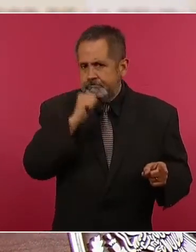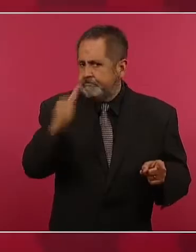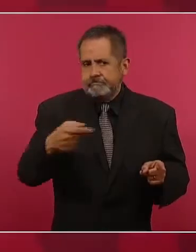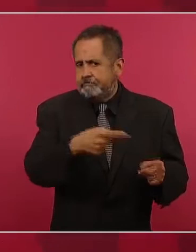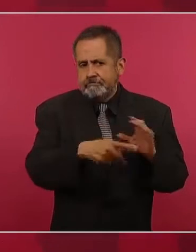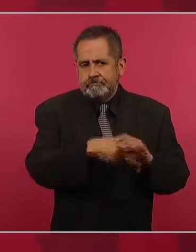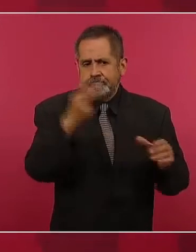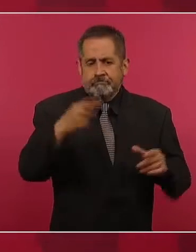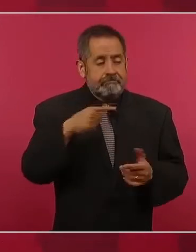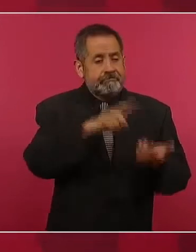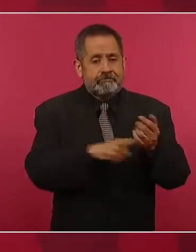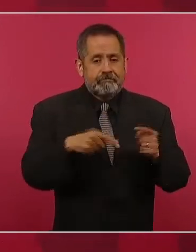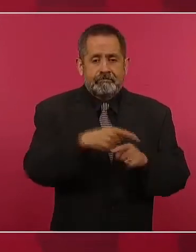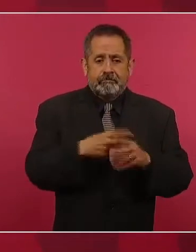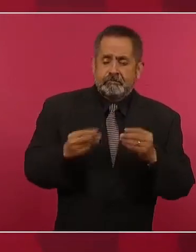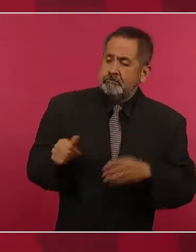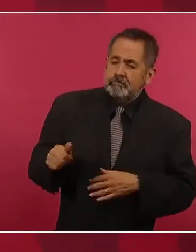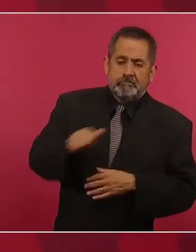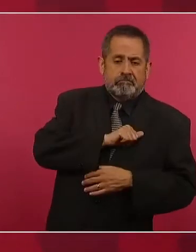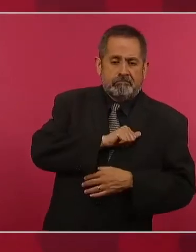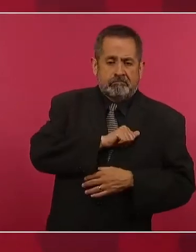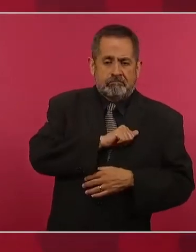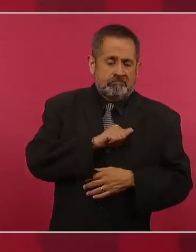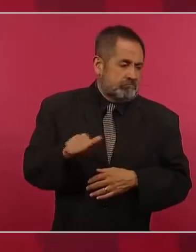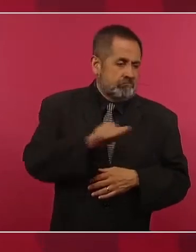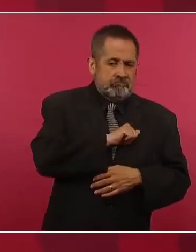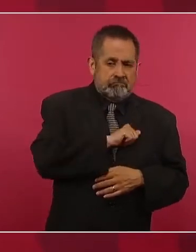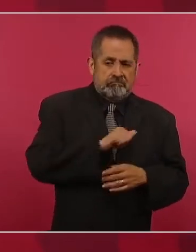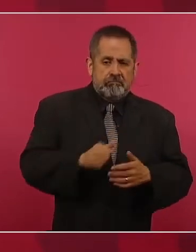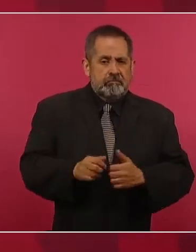es mucho egoísmo, ¿sí?